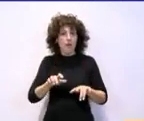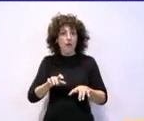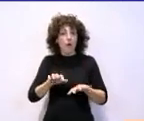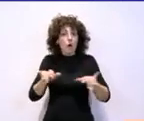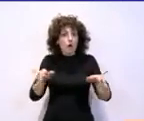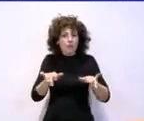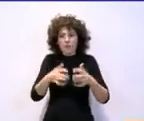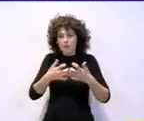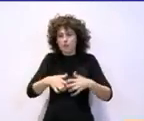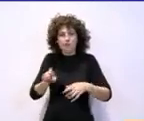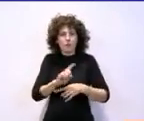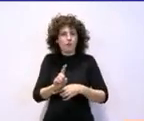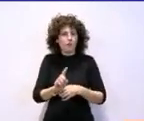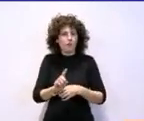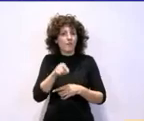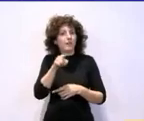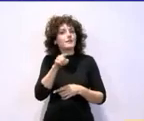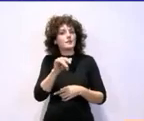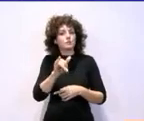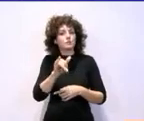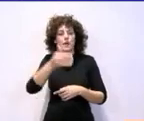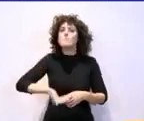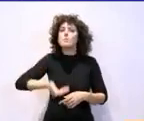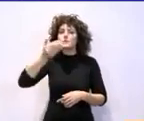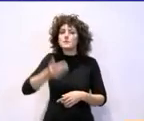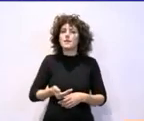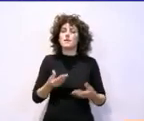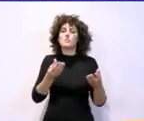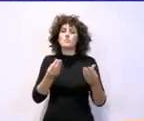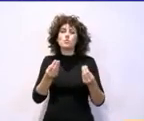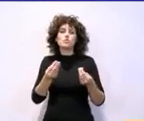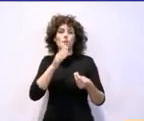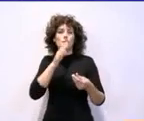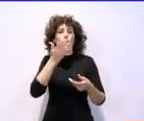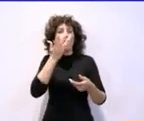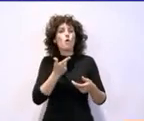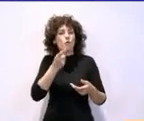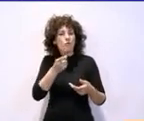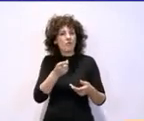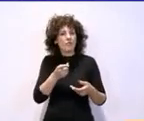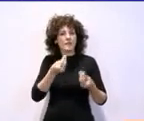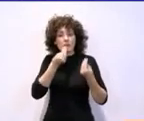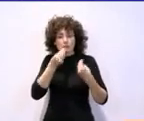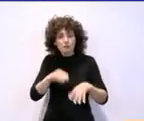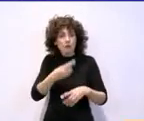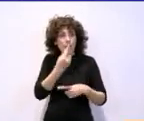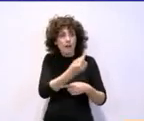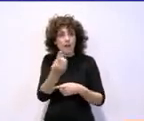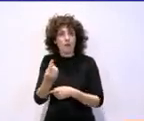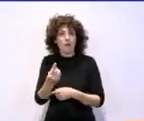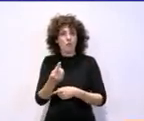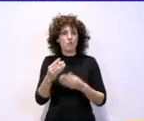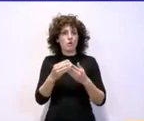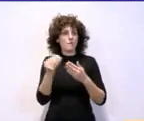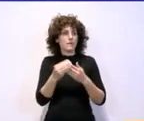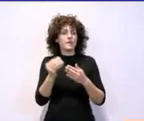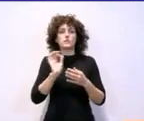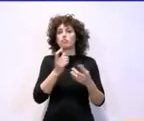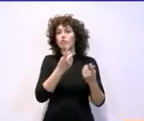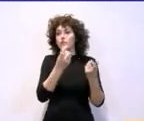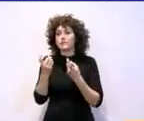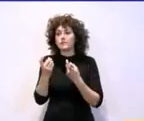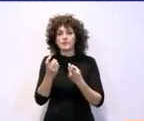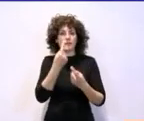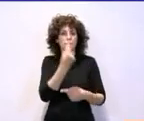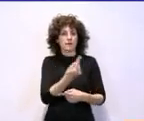no funcionan y eso tiene mucha importancia a la hora de conocer cuáles son los historiales de los pacientes, las necesidades concretas